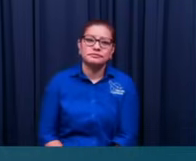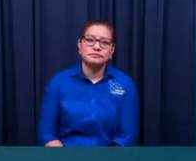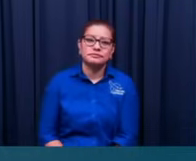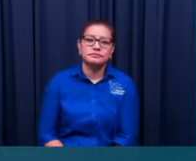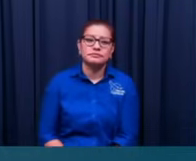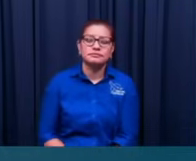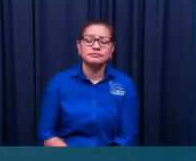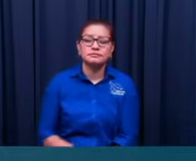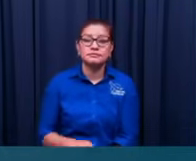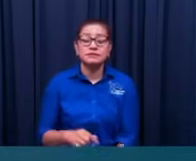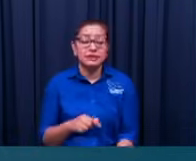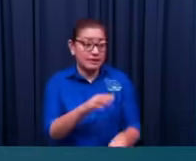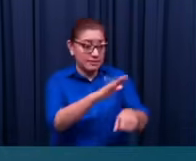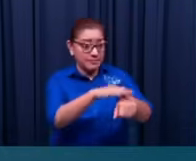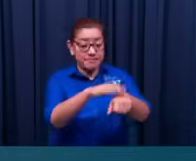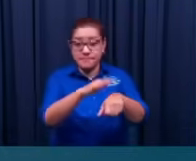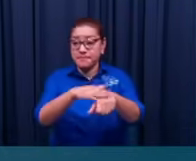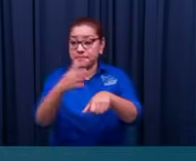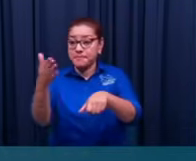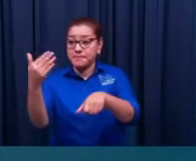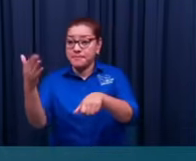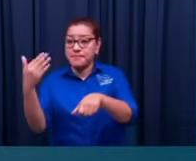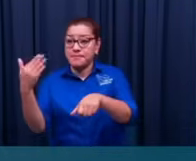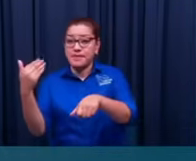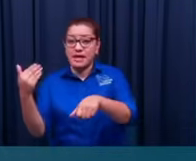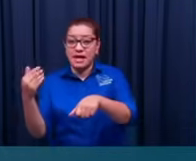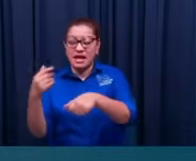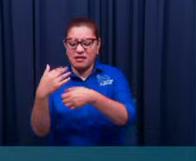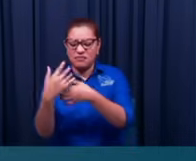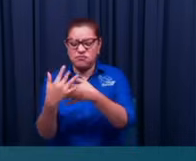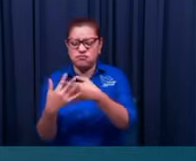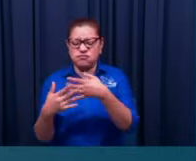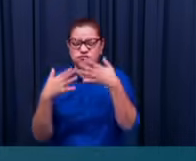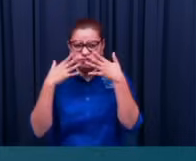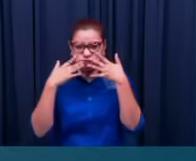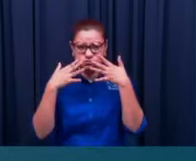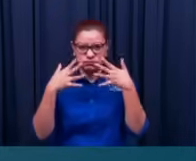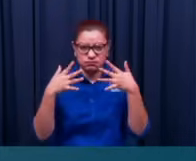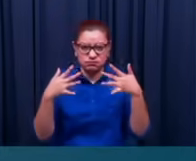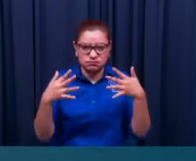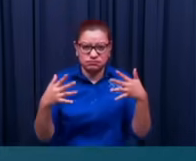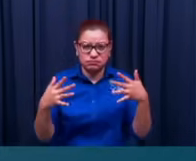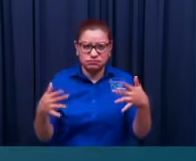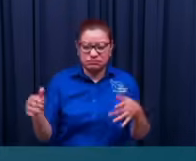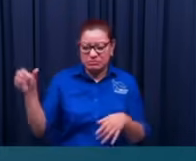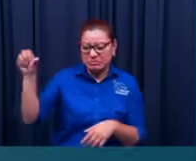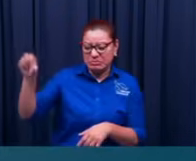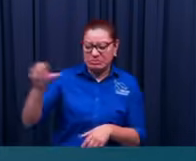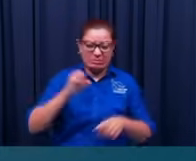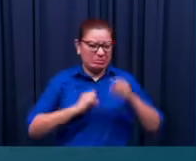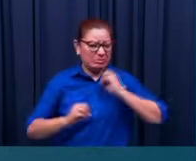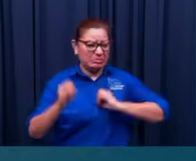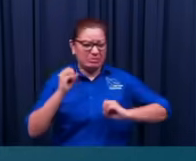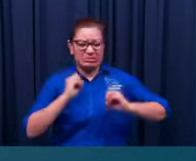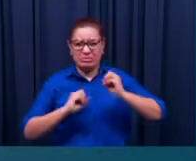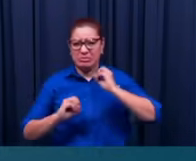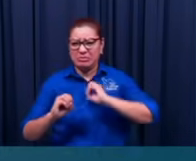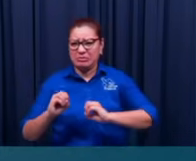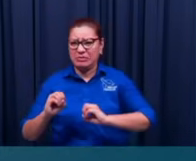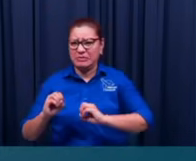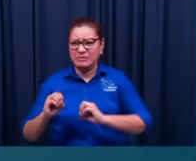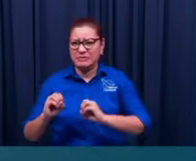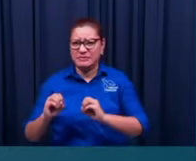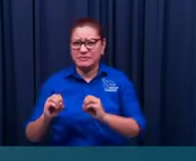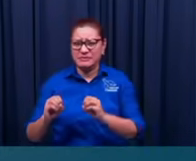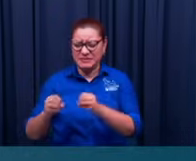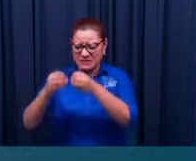Si dicen: ven con nosotros, pongamos al acecho para derramar sangre, sin causa acechemos al inocente, devoremos los